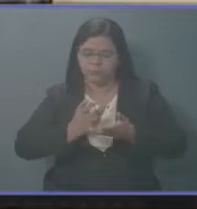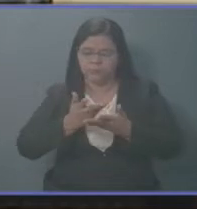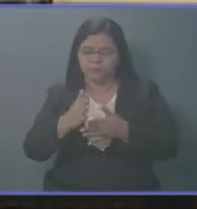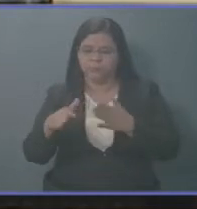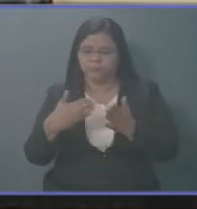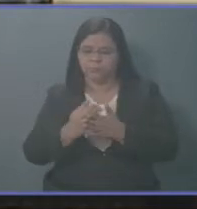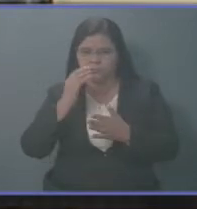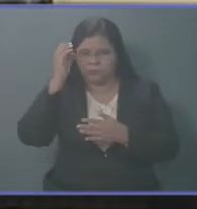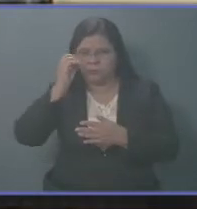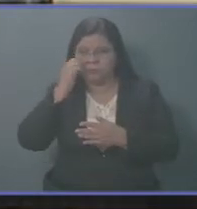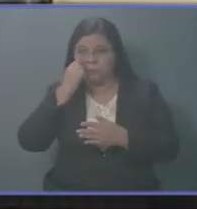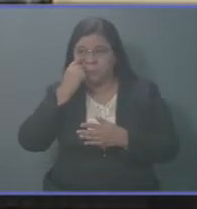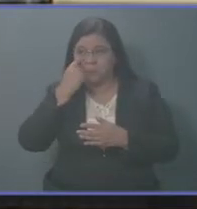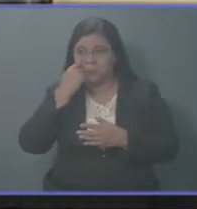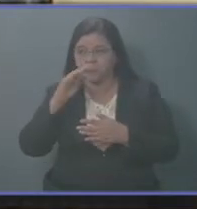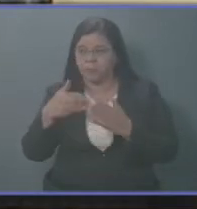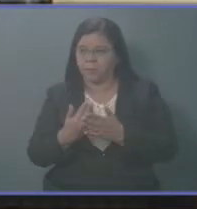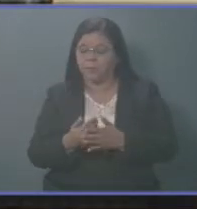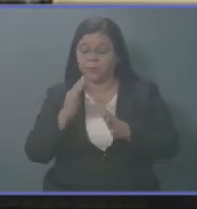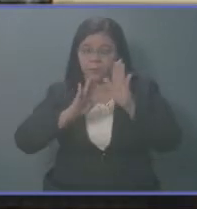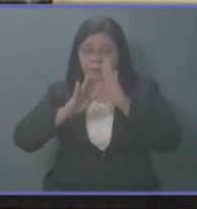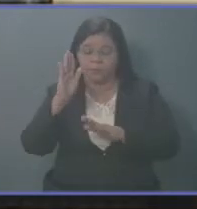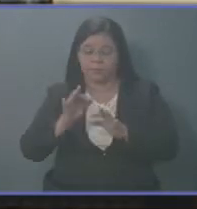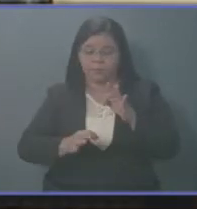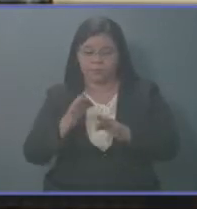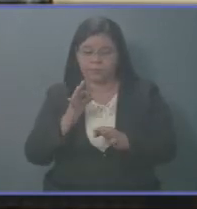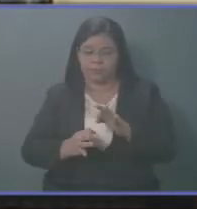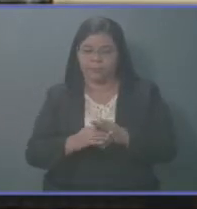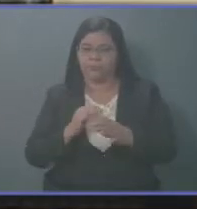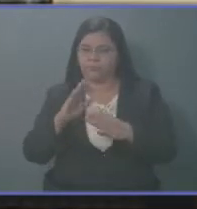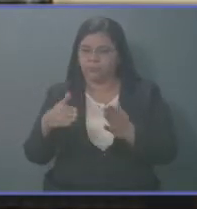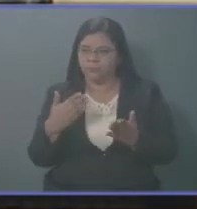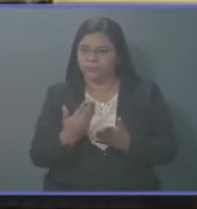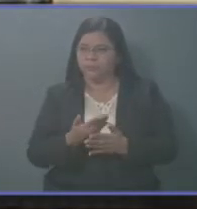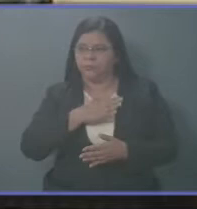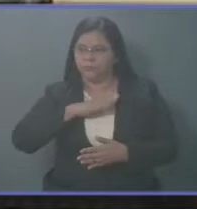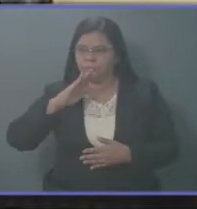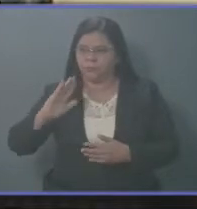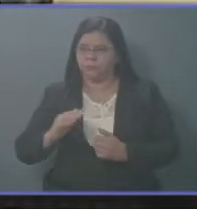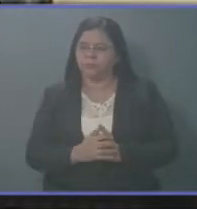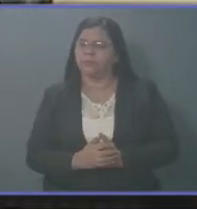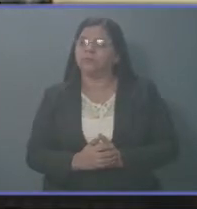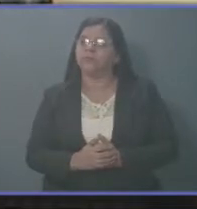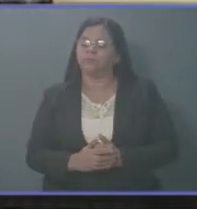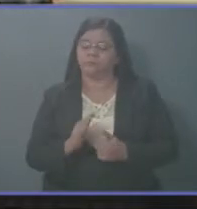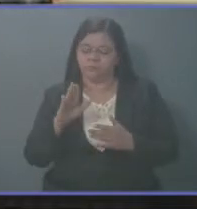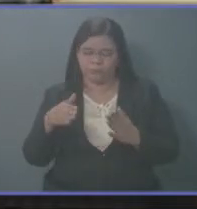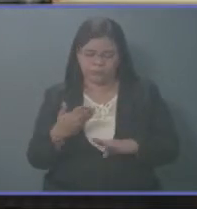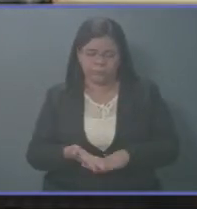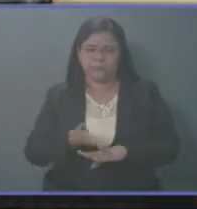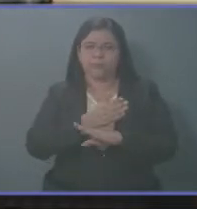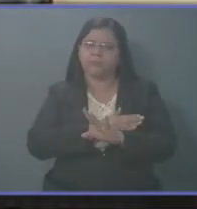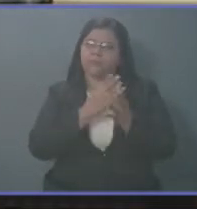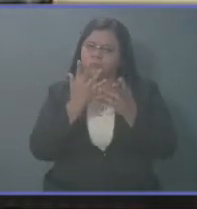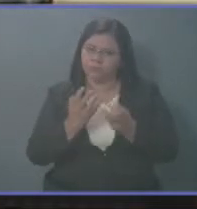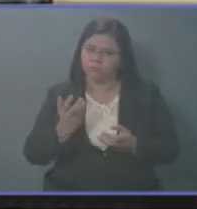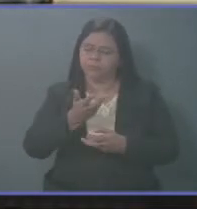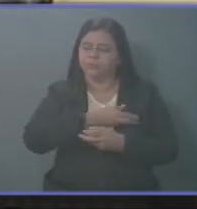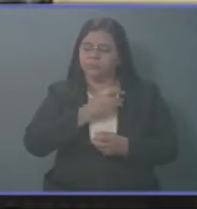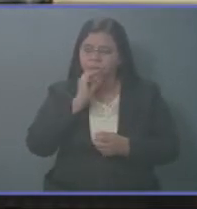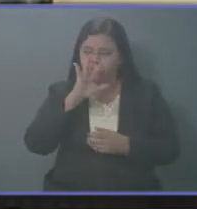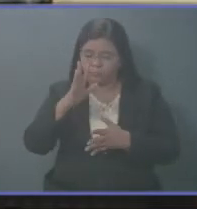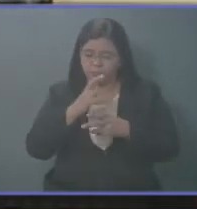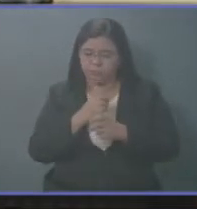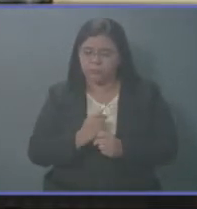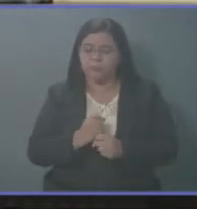presente y programar efectividad por su actuación jurídica futuro bajo pautas razonables y de previsibilidad. Aunado a lo anterior, se debe precisar que la certeza del derecho